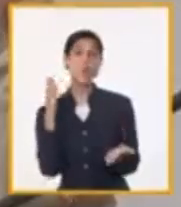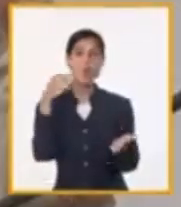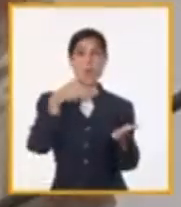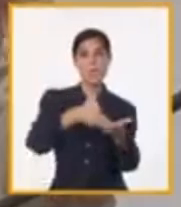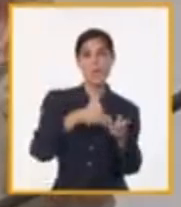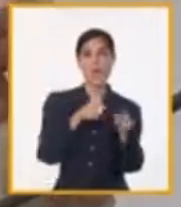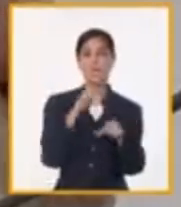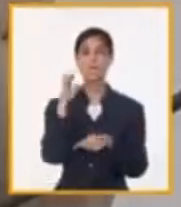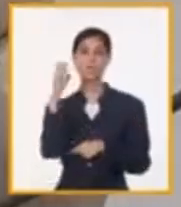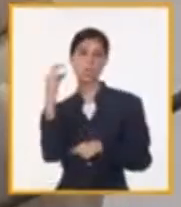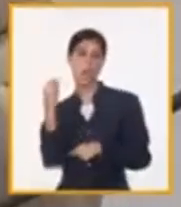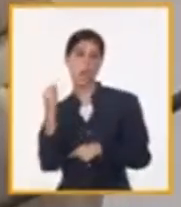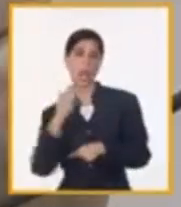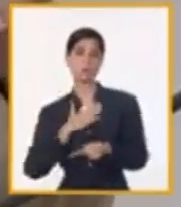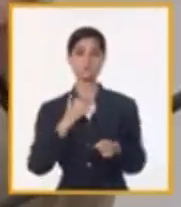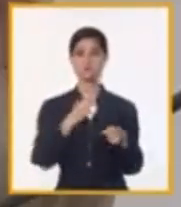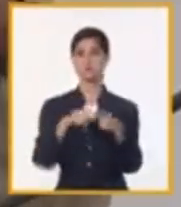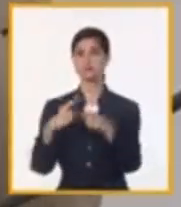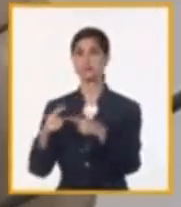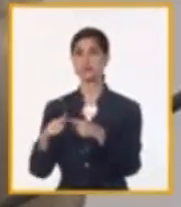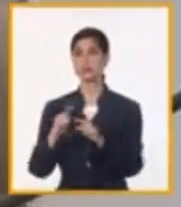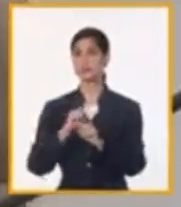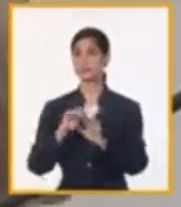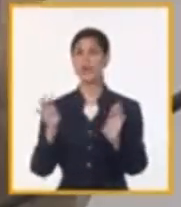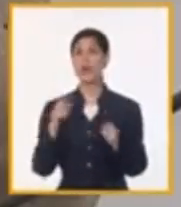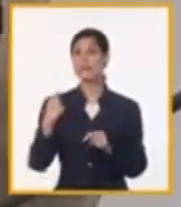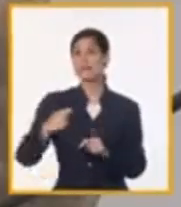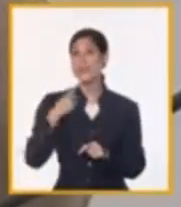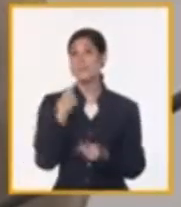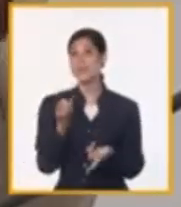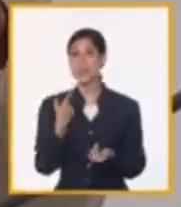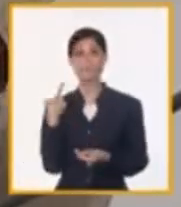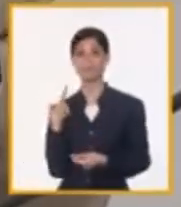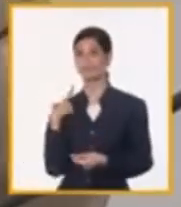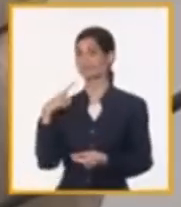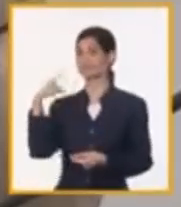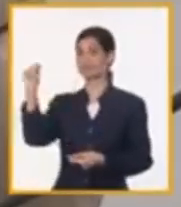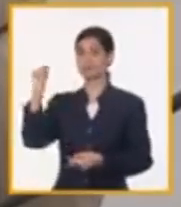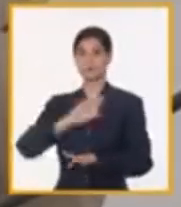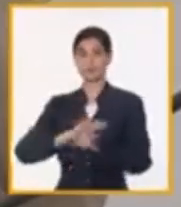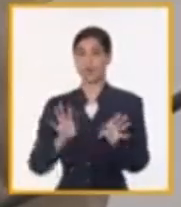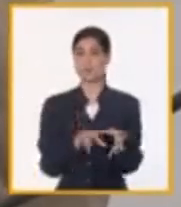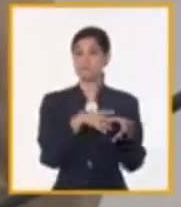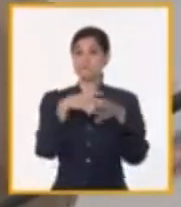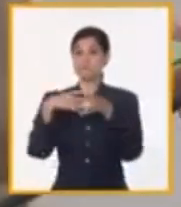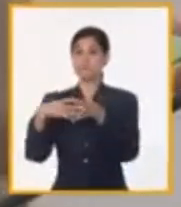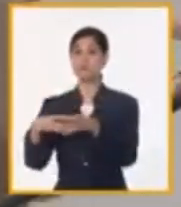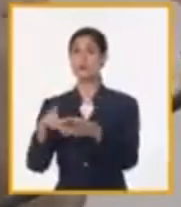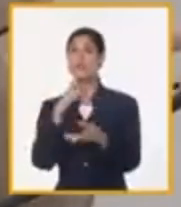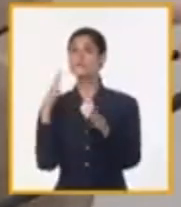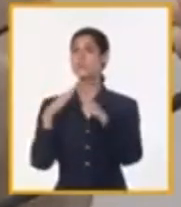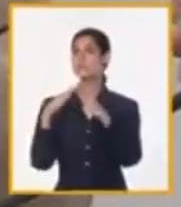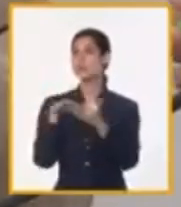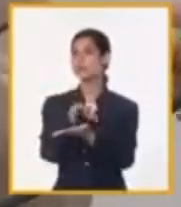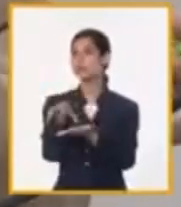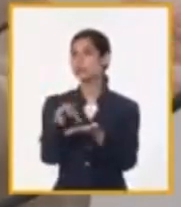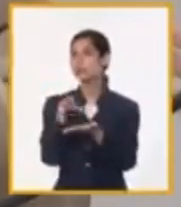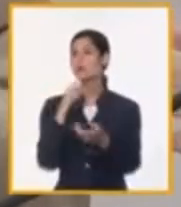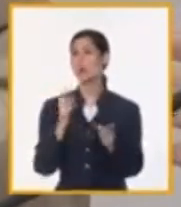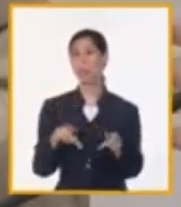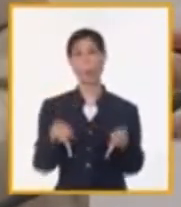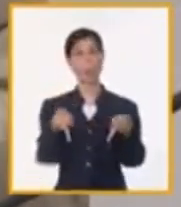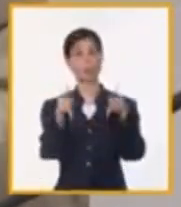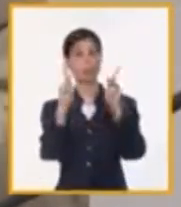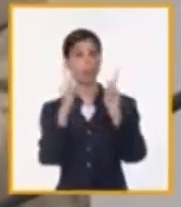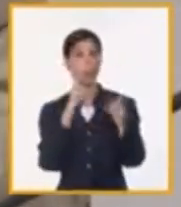de los palestinos que han tenido que emigrar que se han tenido que ir están desplazados están viviendo en hoteles en jerusal los